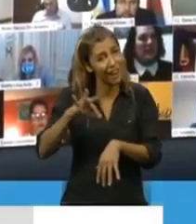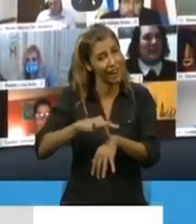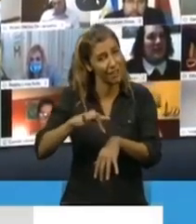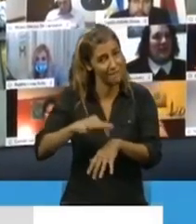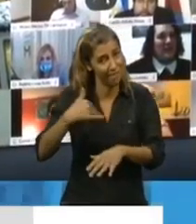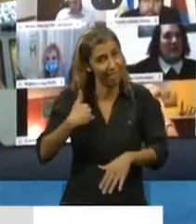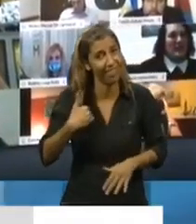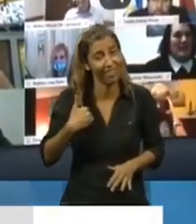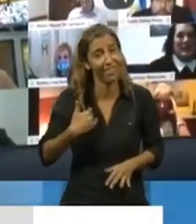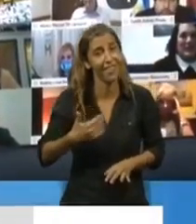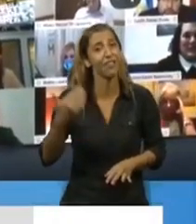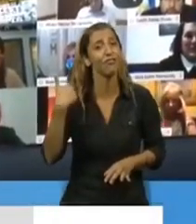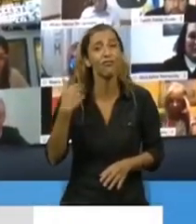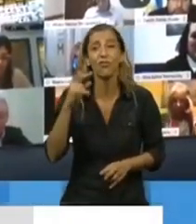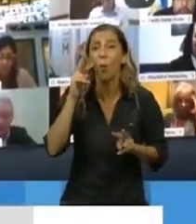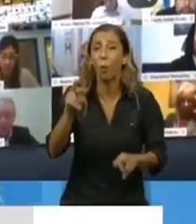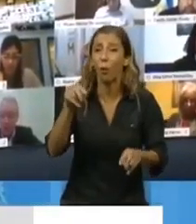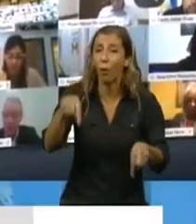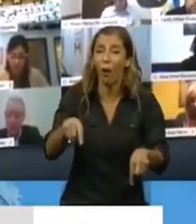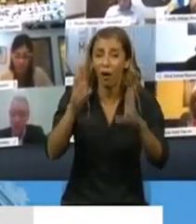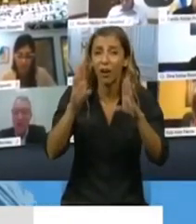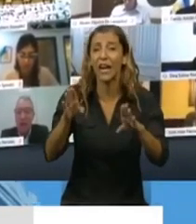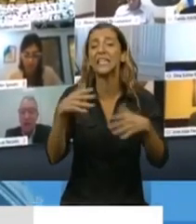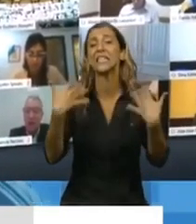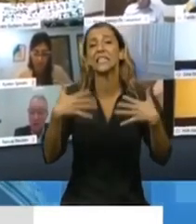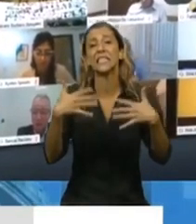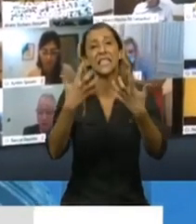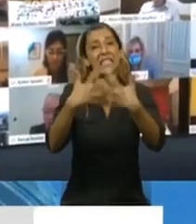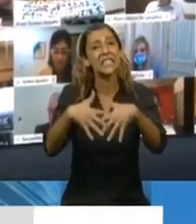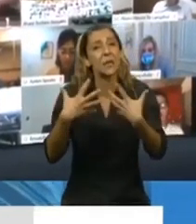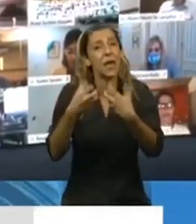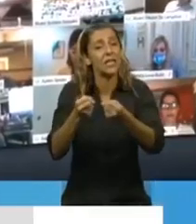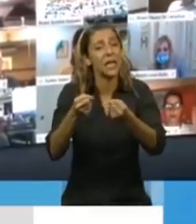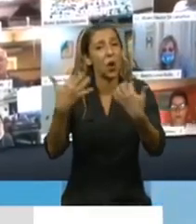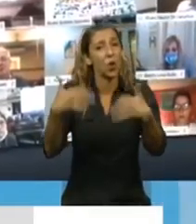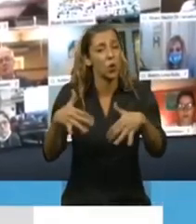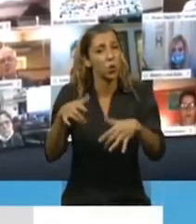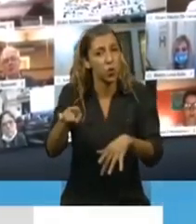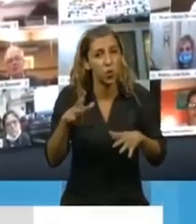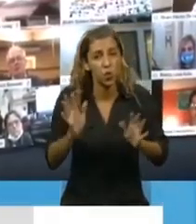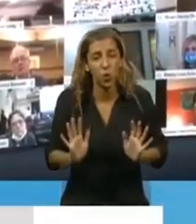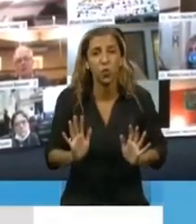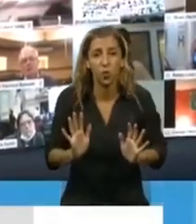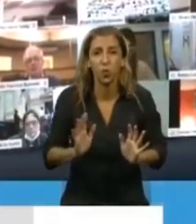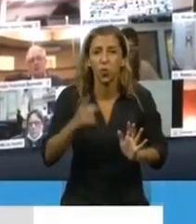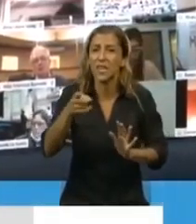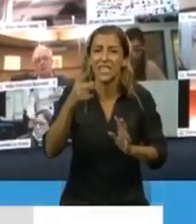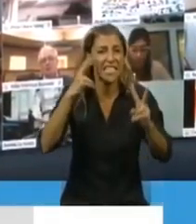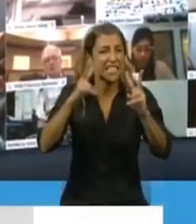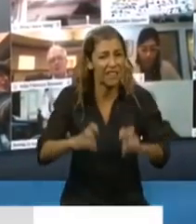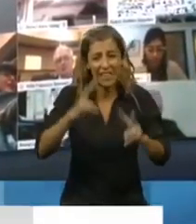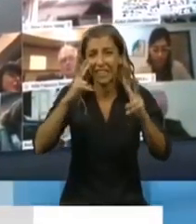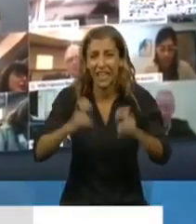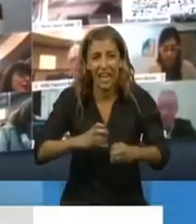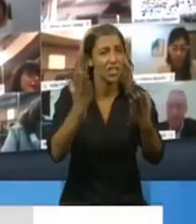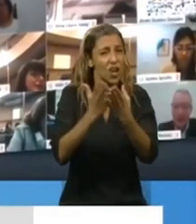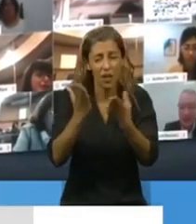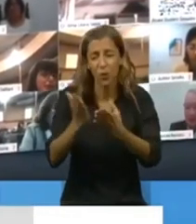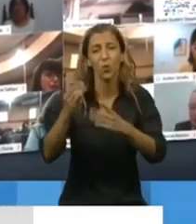salud tan comprometido en un objetivo y estudiando con tanta avidez y con tanto